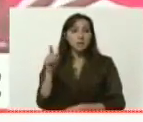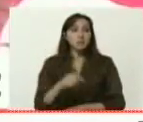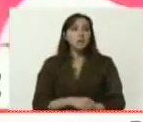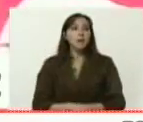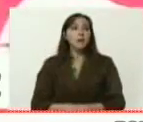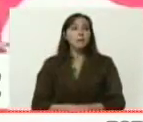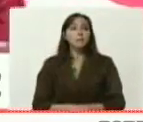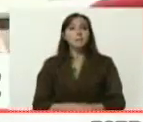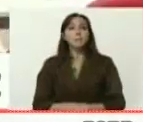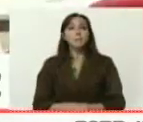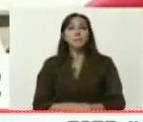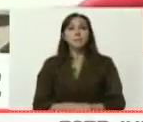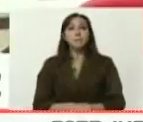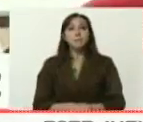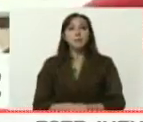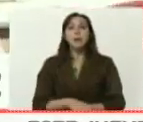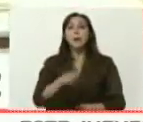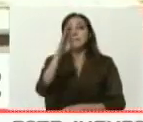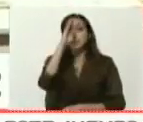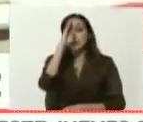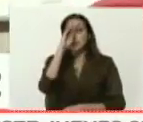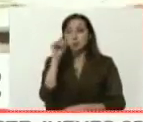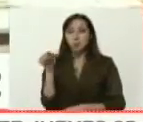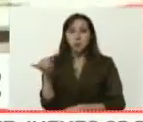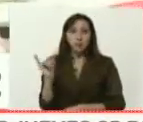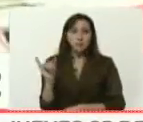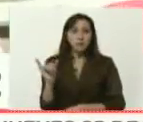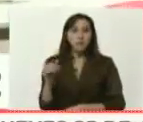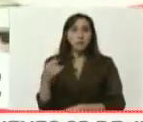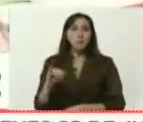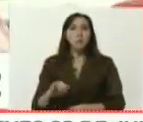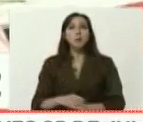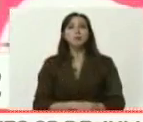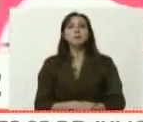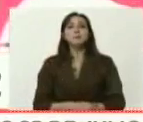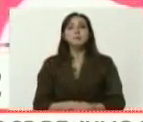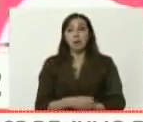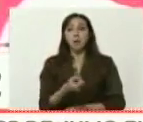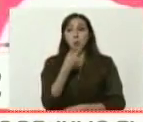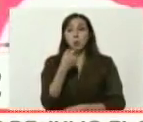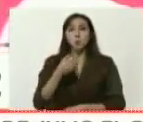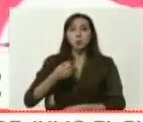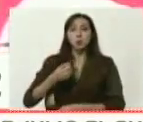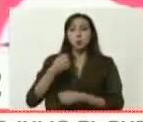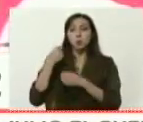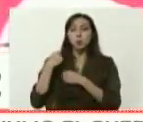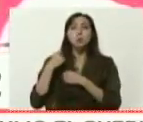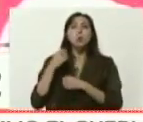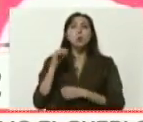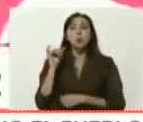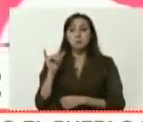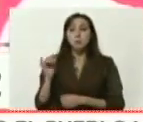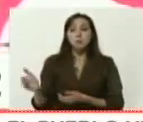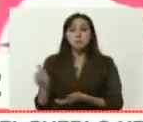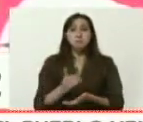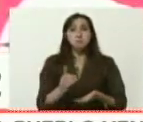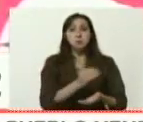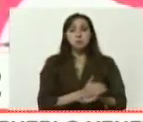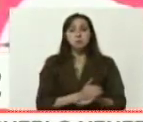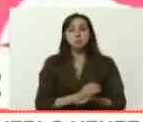acaso, hay que andar con el saquito de medicinas, etcétera. Pero creo que es importante recoger un